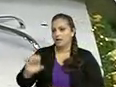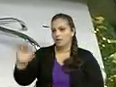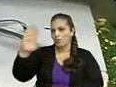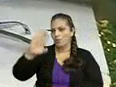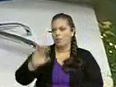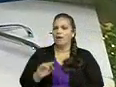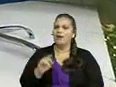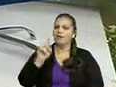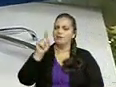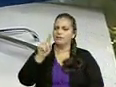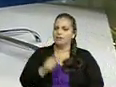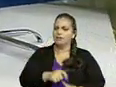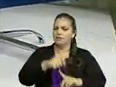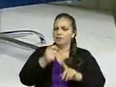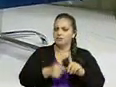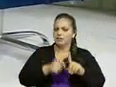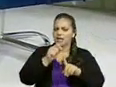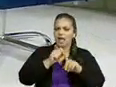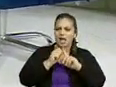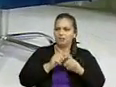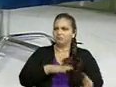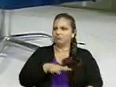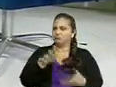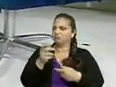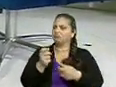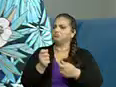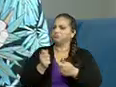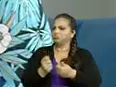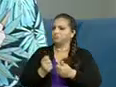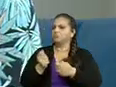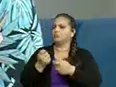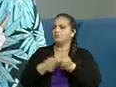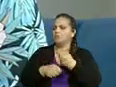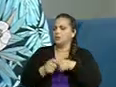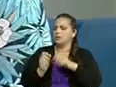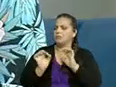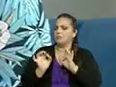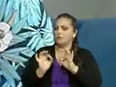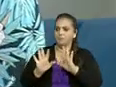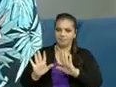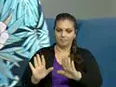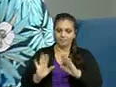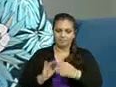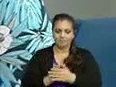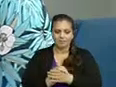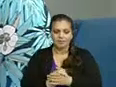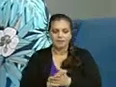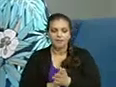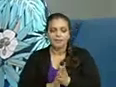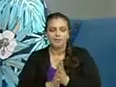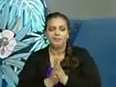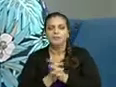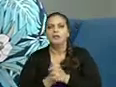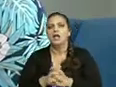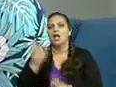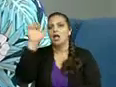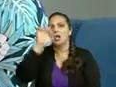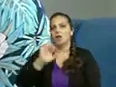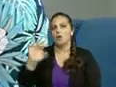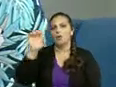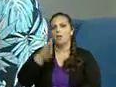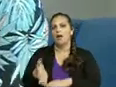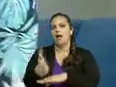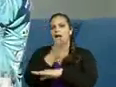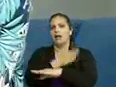Europa mantiene la tarjeta amarilla por pesca ilegal en el Ecuador. ¿Cómo avanzan las gestiones que realiza usted desde sus respetables